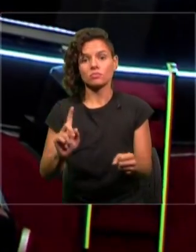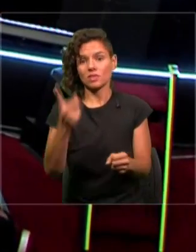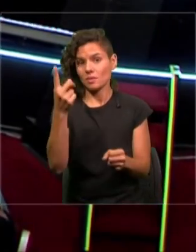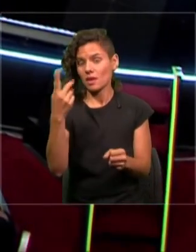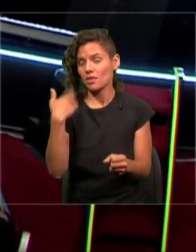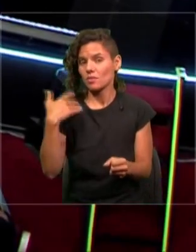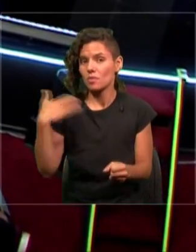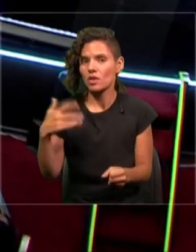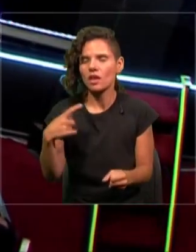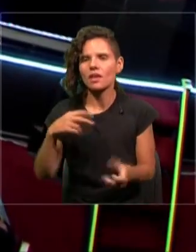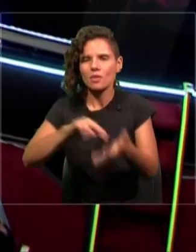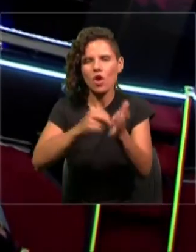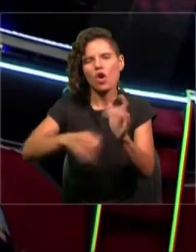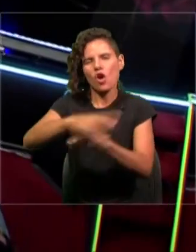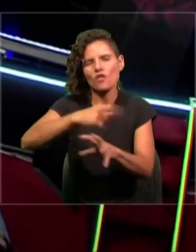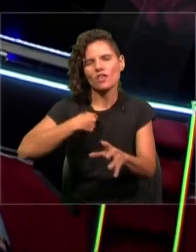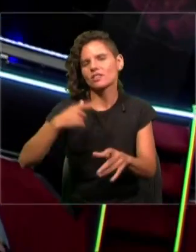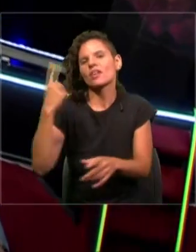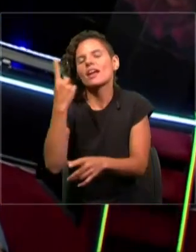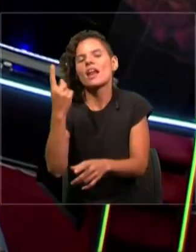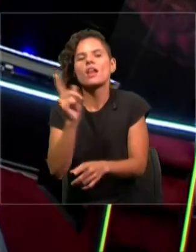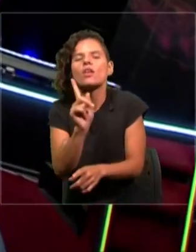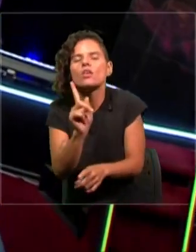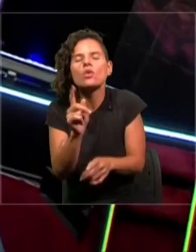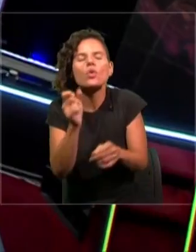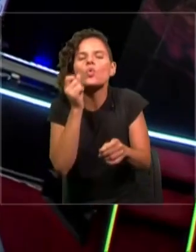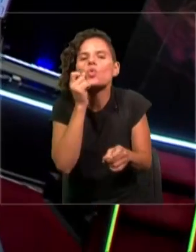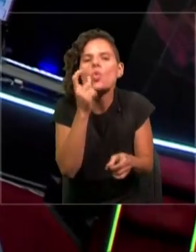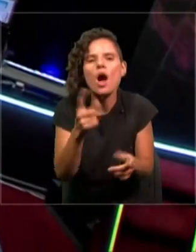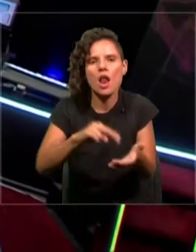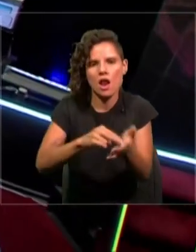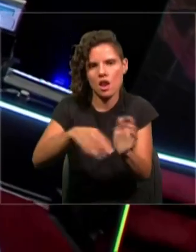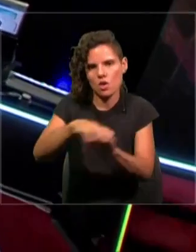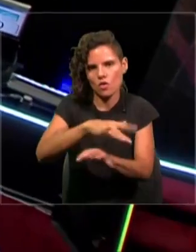qué, no hablemos de conflicto en general, ¿qué conflicto?